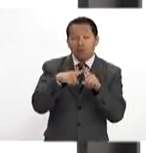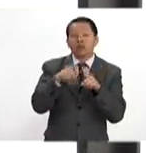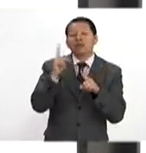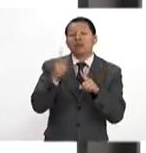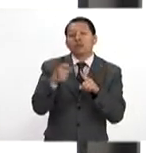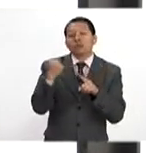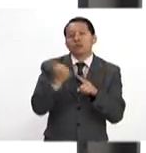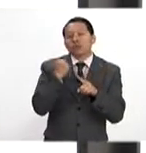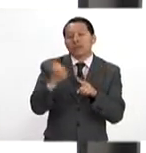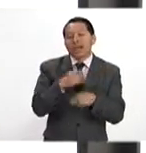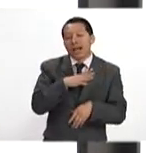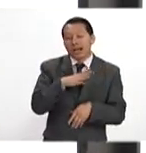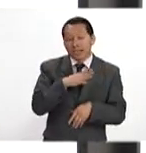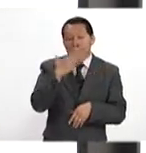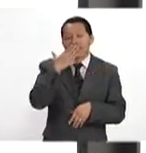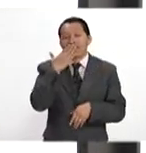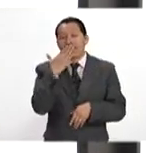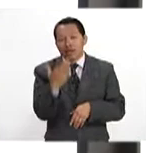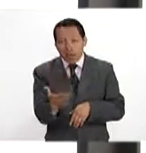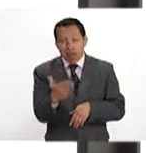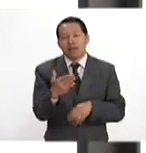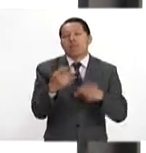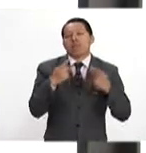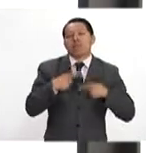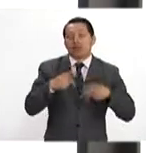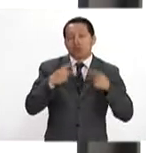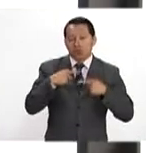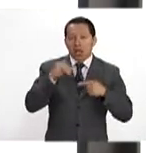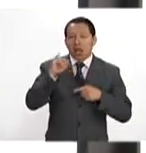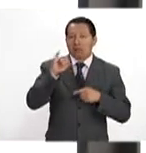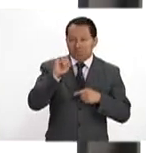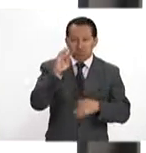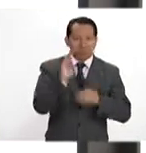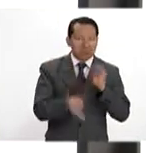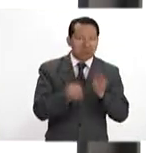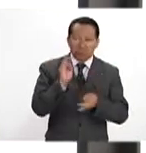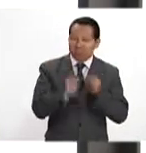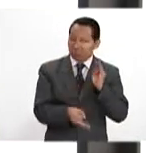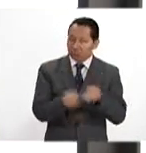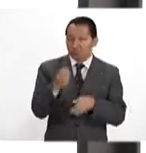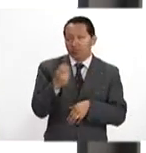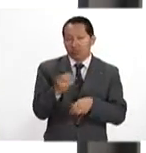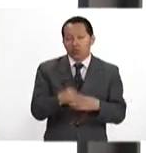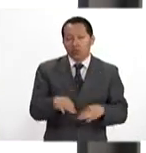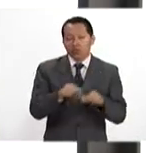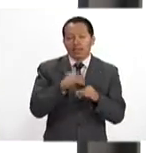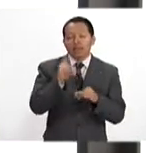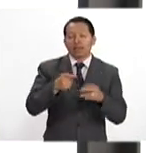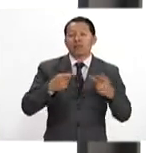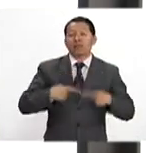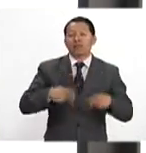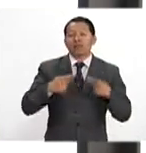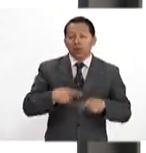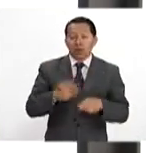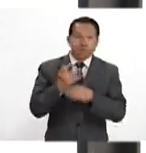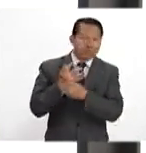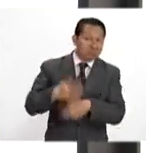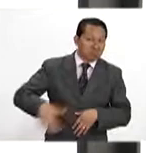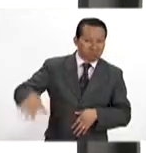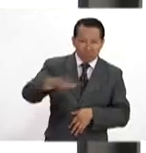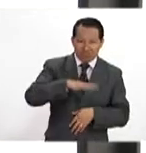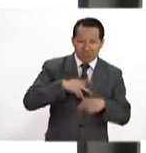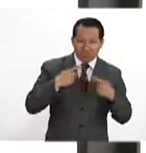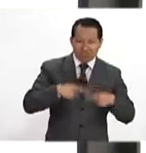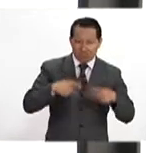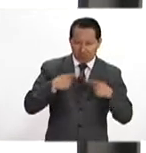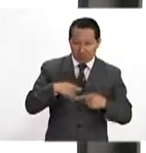fortuna, hemos tenido una gran respuesta de parte de la ciudadanía y es para nosotros lo importante, que la ciudadanía nos exprese qué